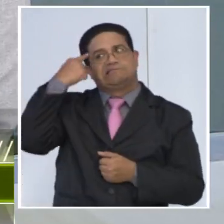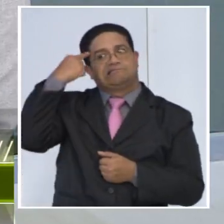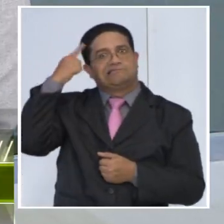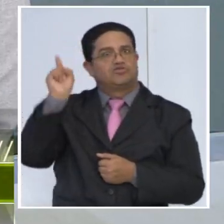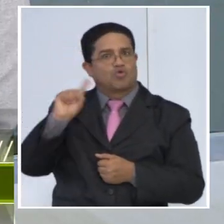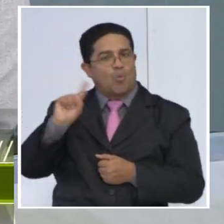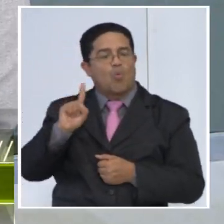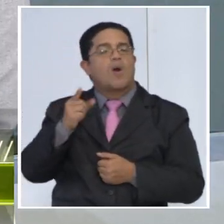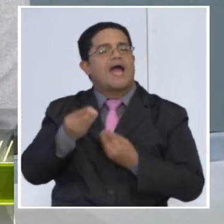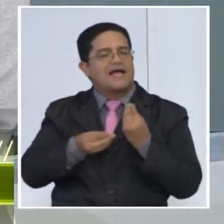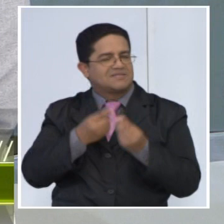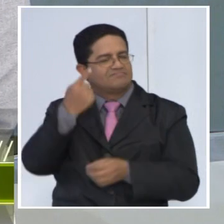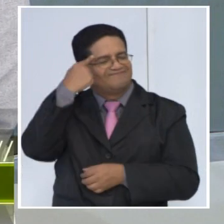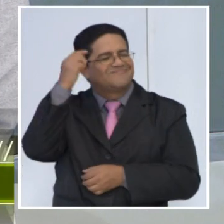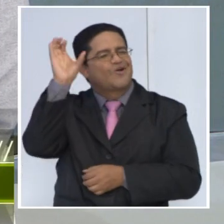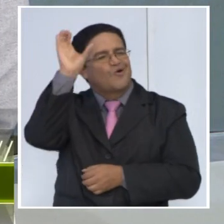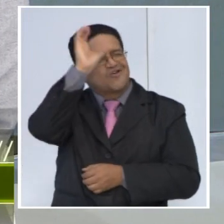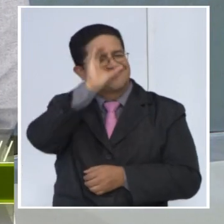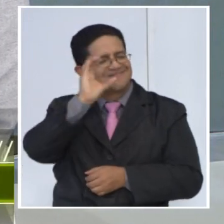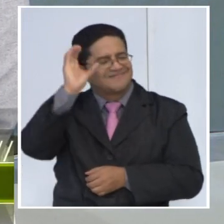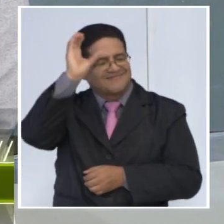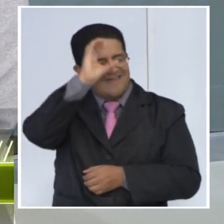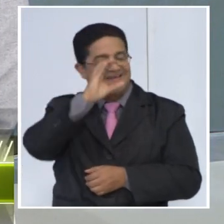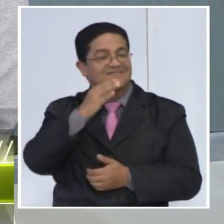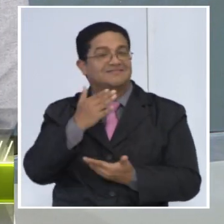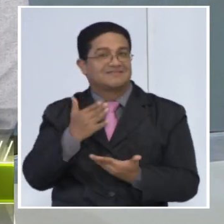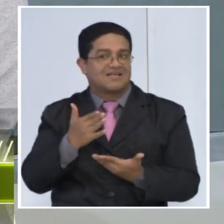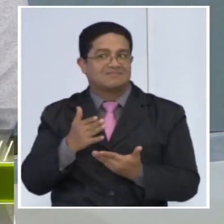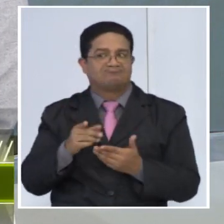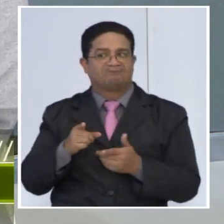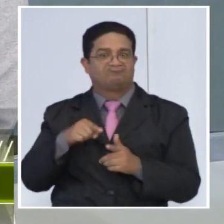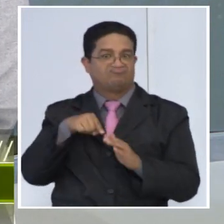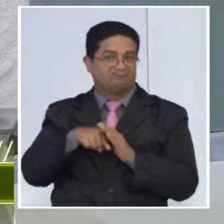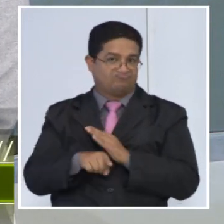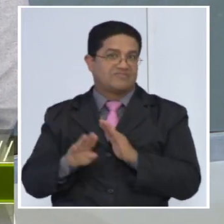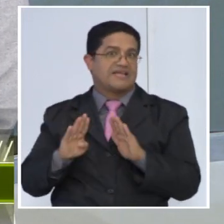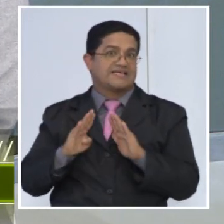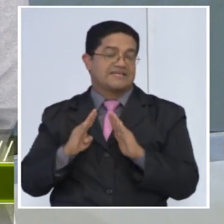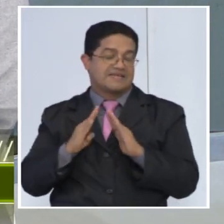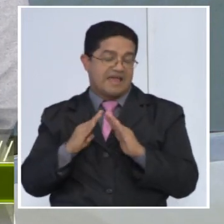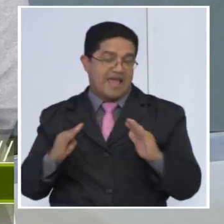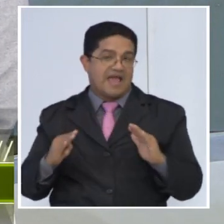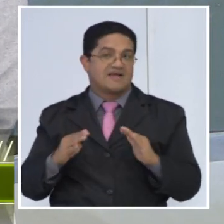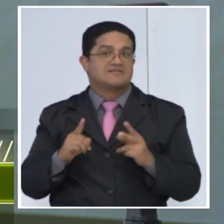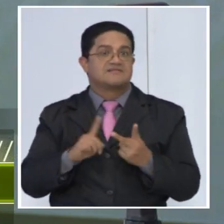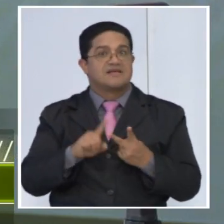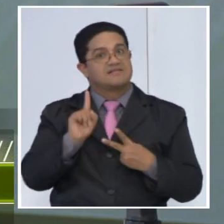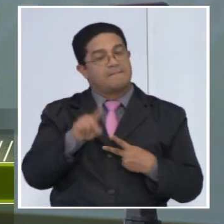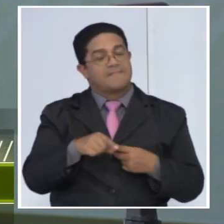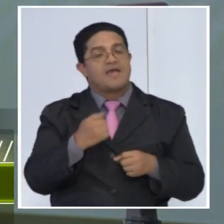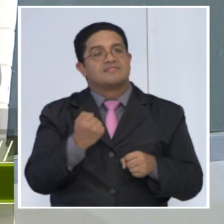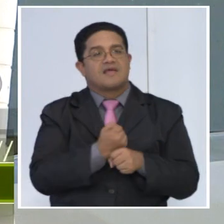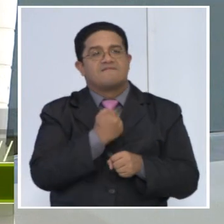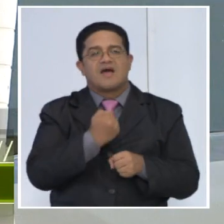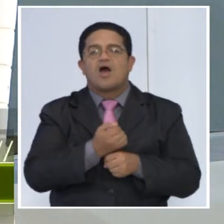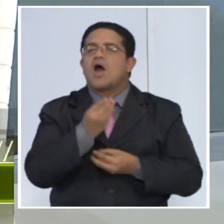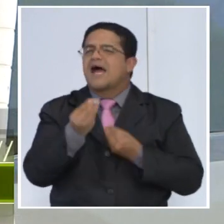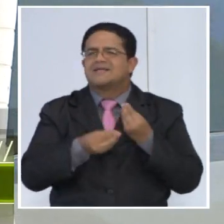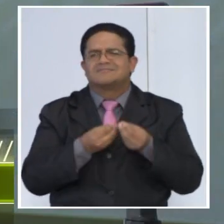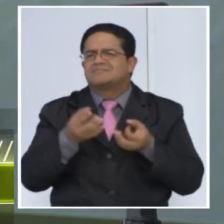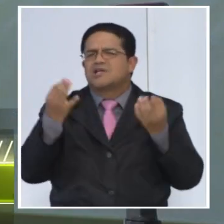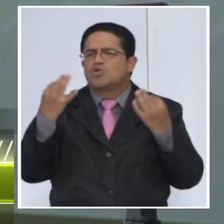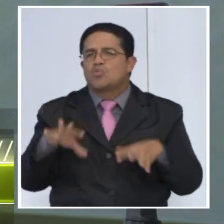Que hacerlo de manera consciente, tanto para nuestro hogar, nuestro círculo social y nuestro trabajo. Sí, hacerlo de una manera